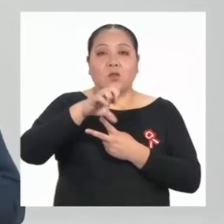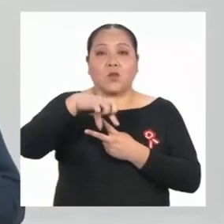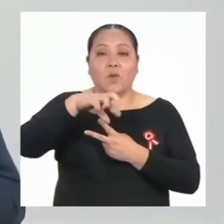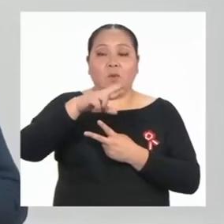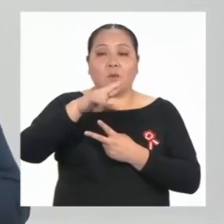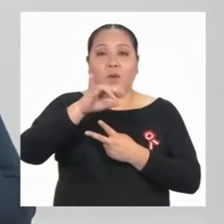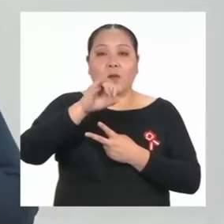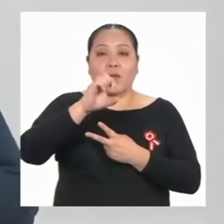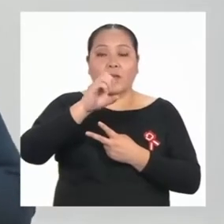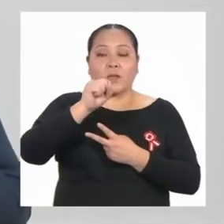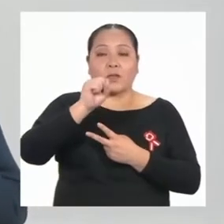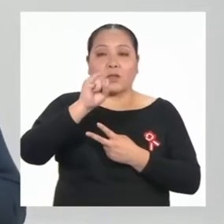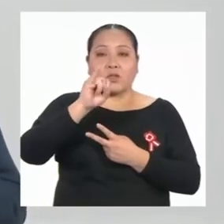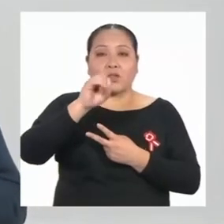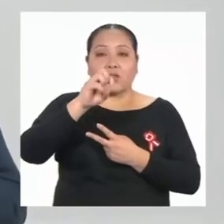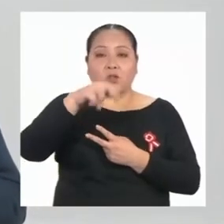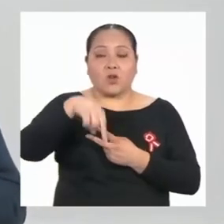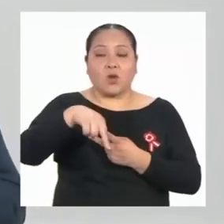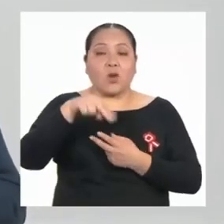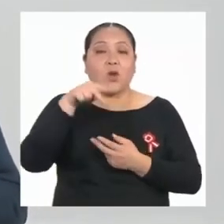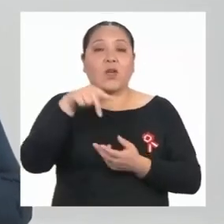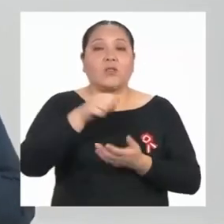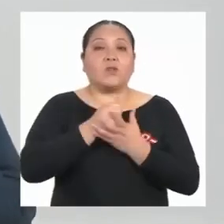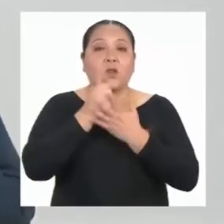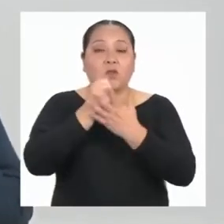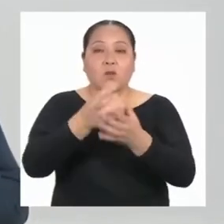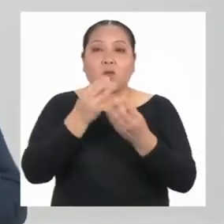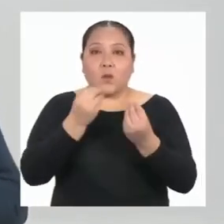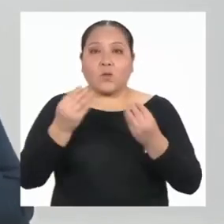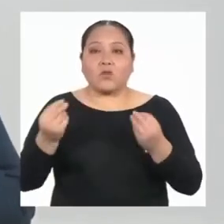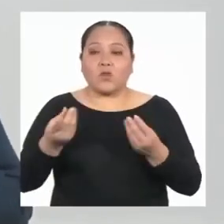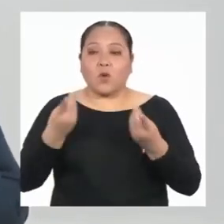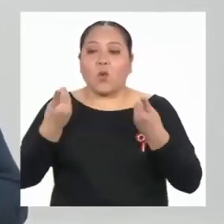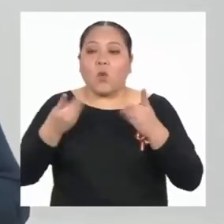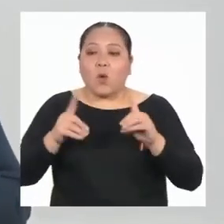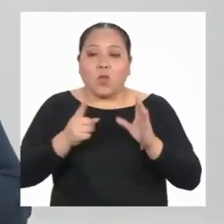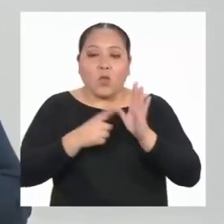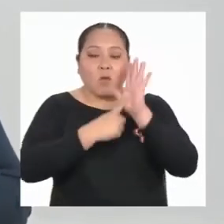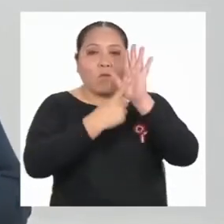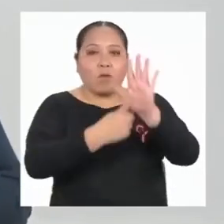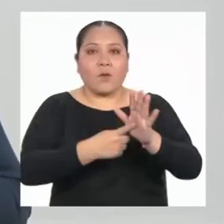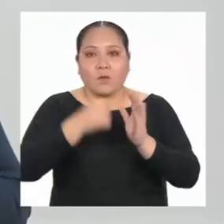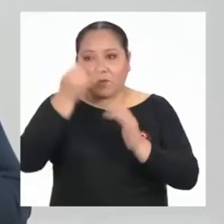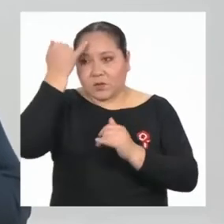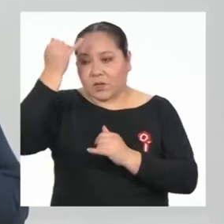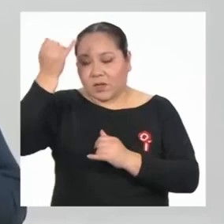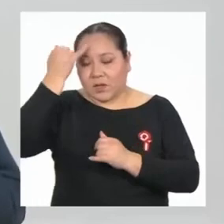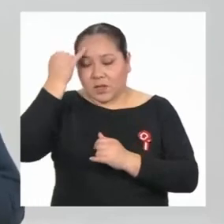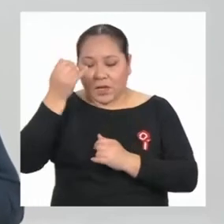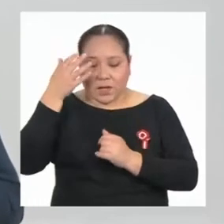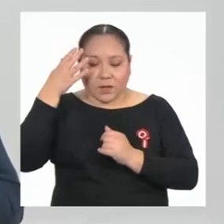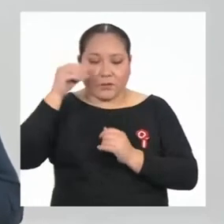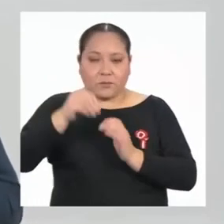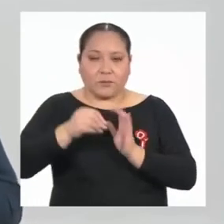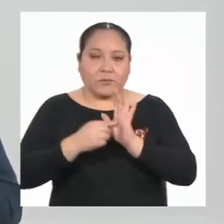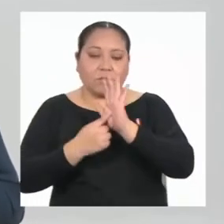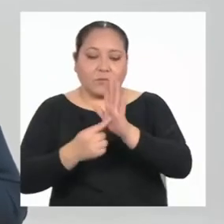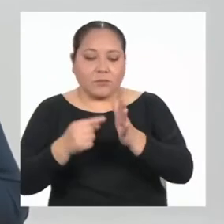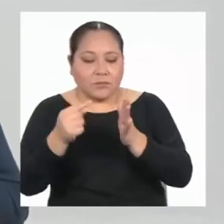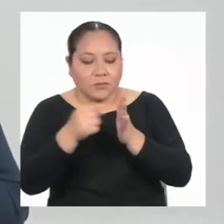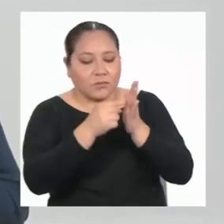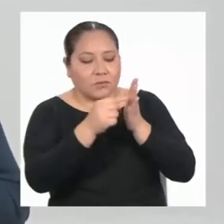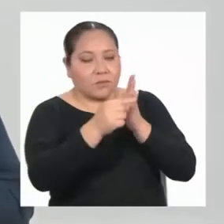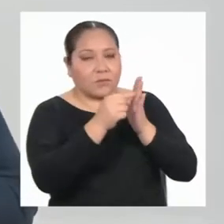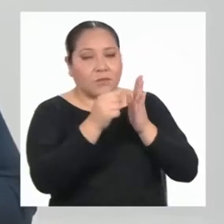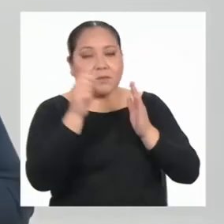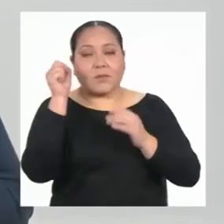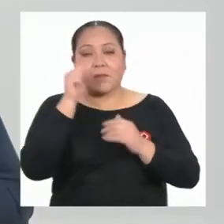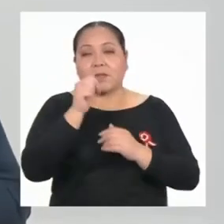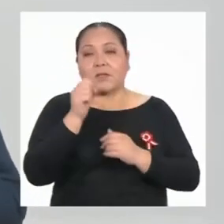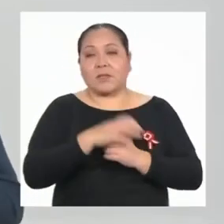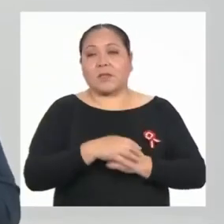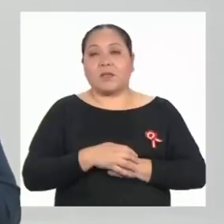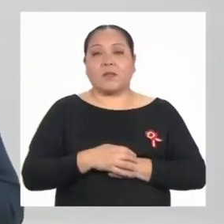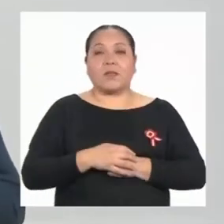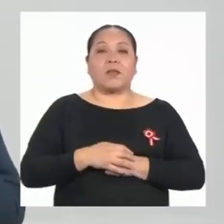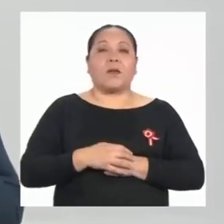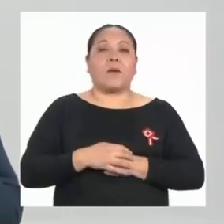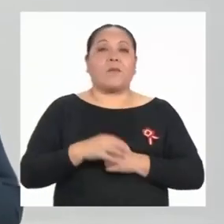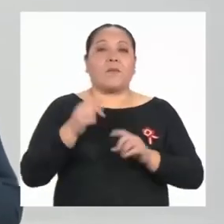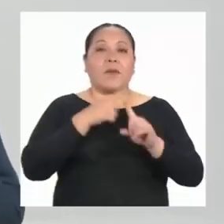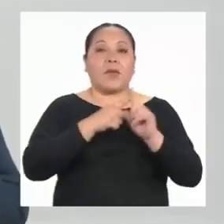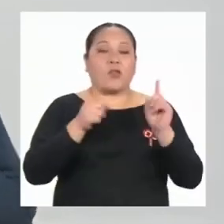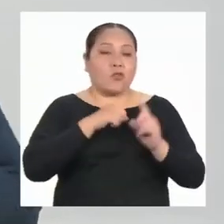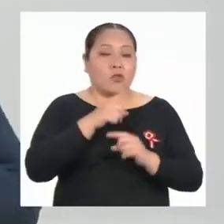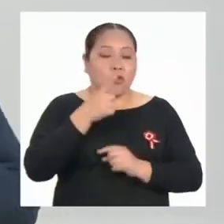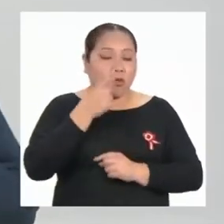ayuda mucho cuando identificamos una idea que se presenta de forma explícita en el texto. Si, en cambio,